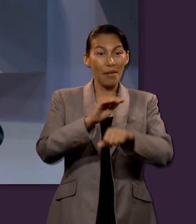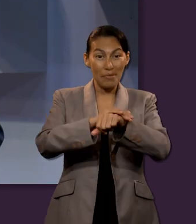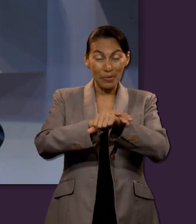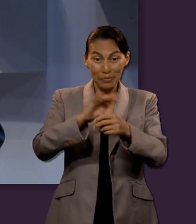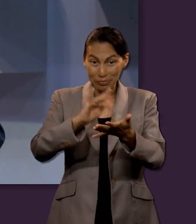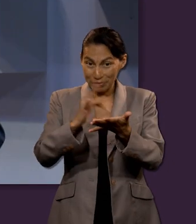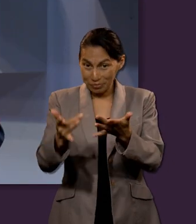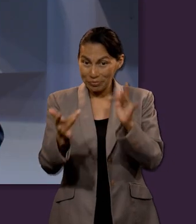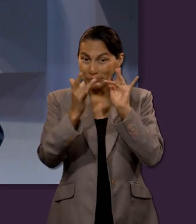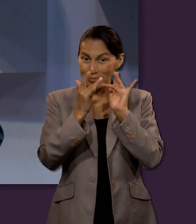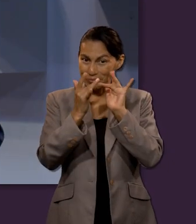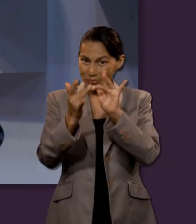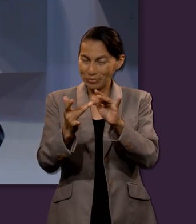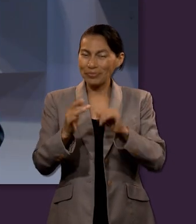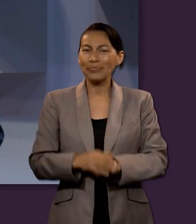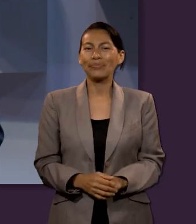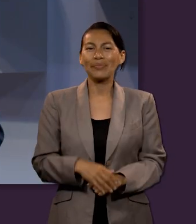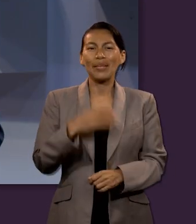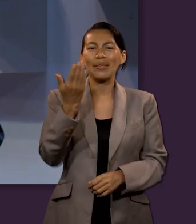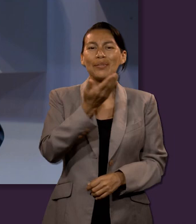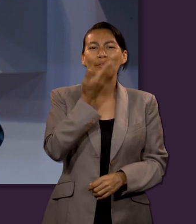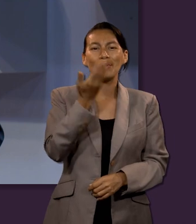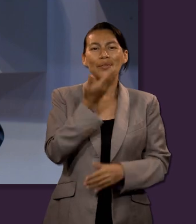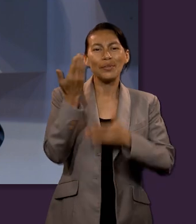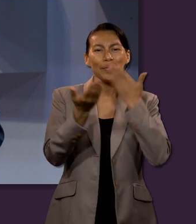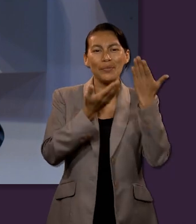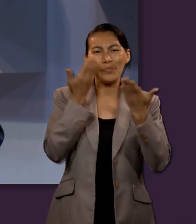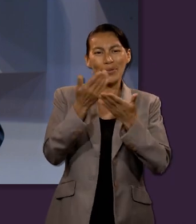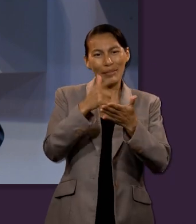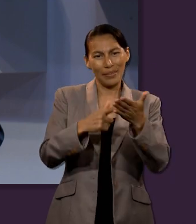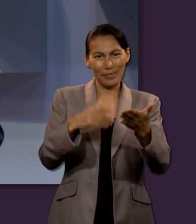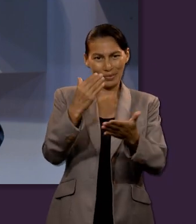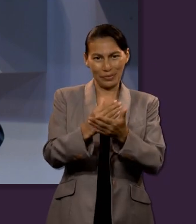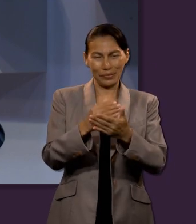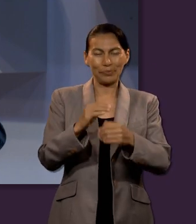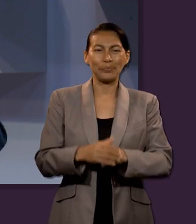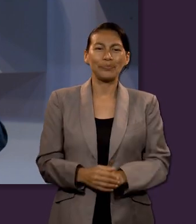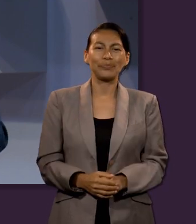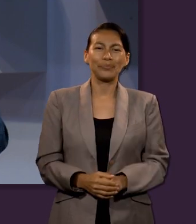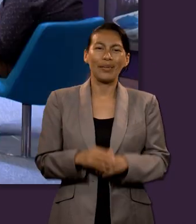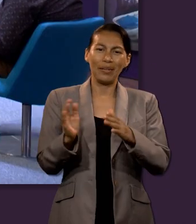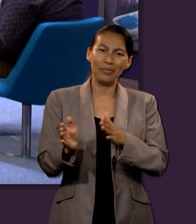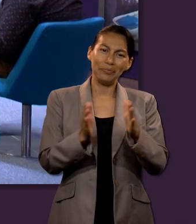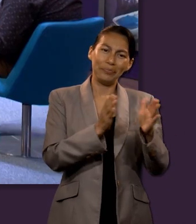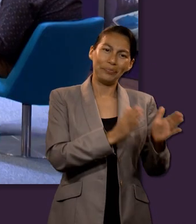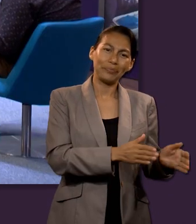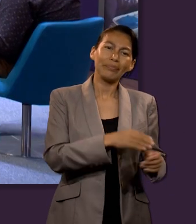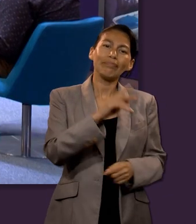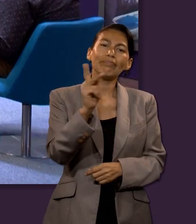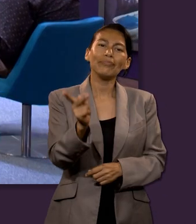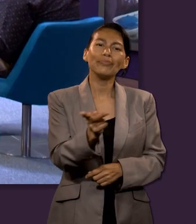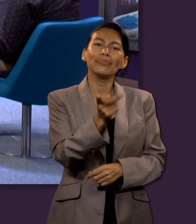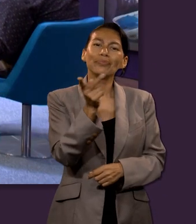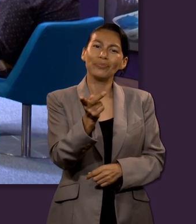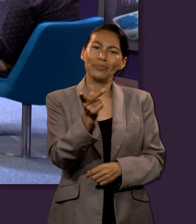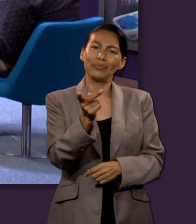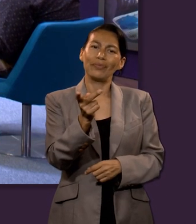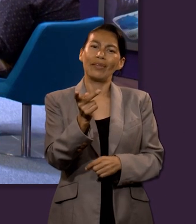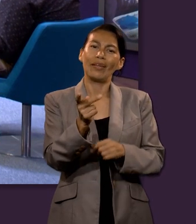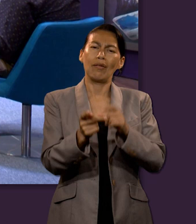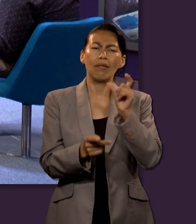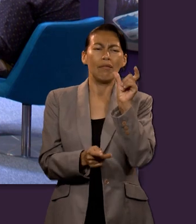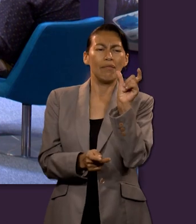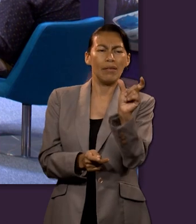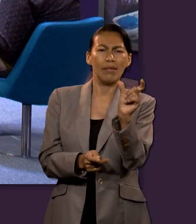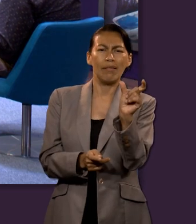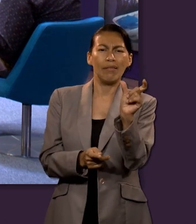muchas gracias amigos por continuar con nosotros en el estudio de esta lección ahora vamos a una pregunta y tengo con